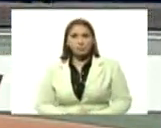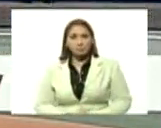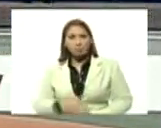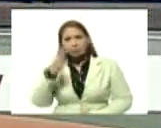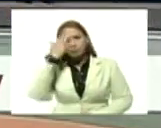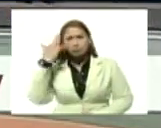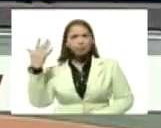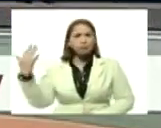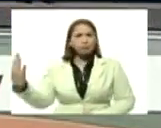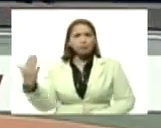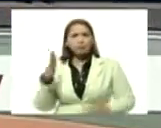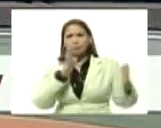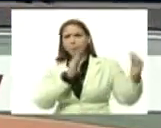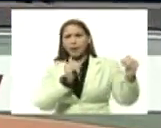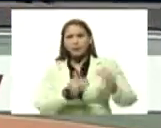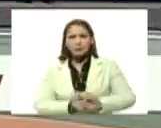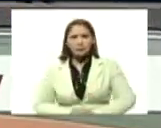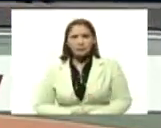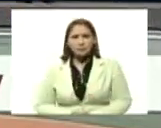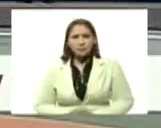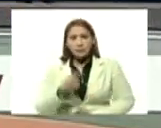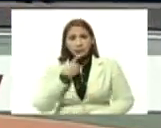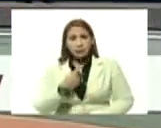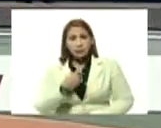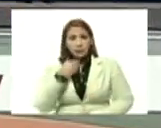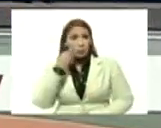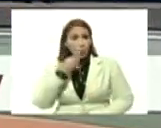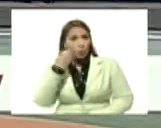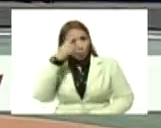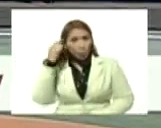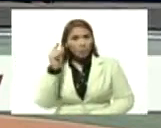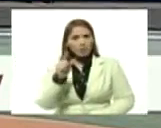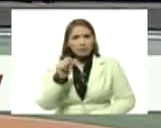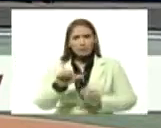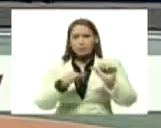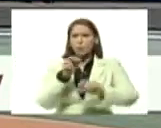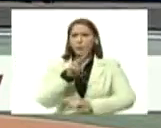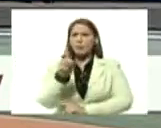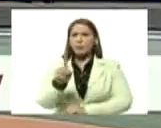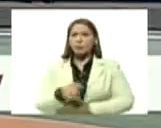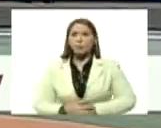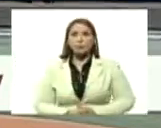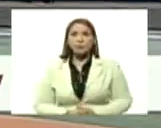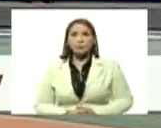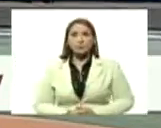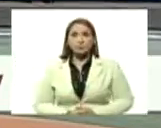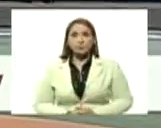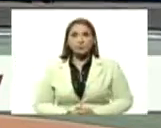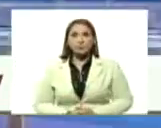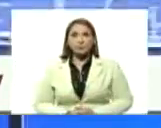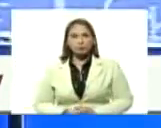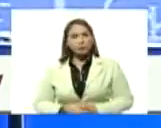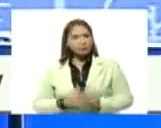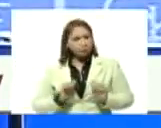y esperanza. Decir JPSV es decir siglo XXI. En